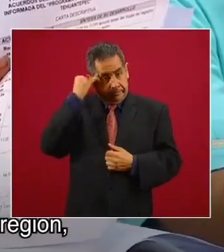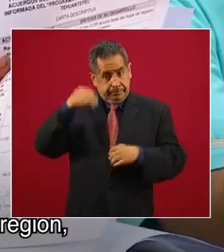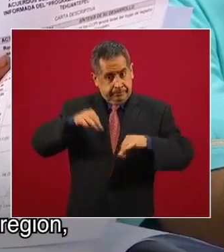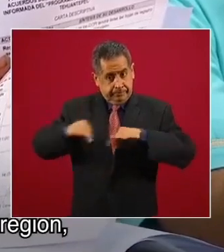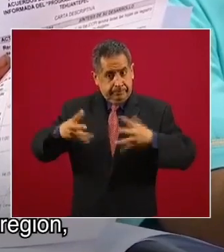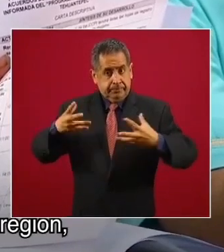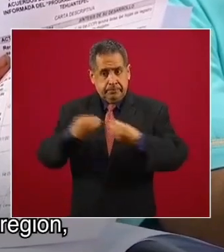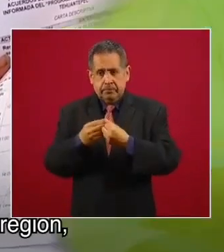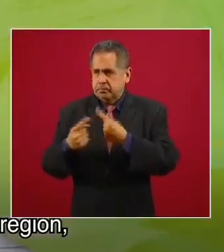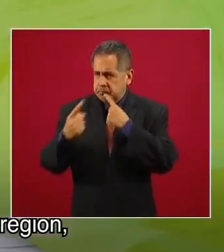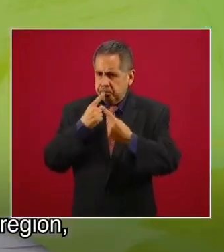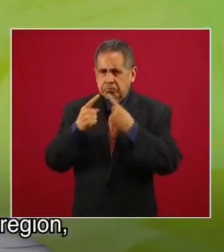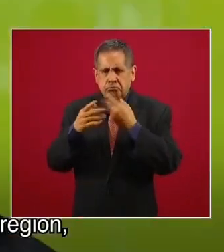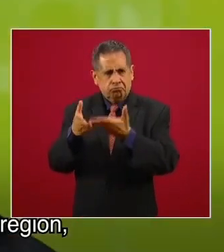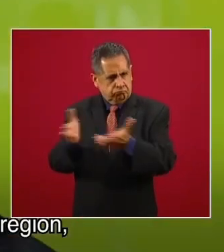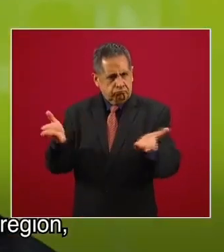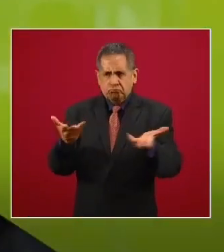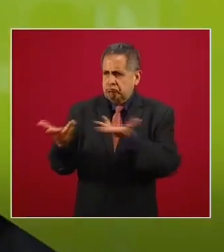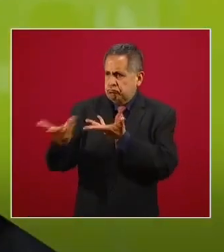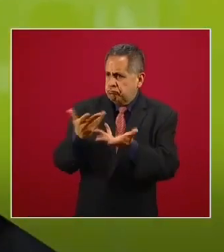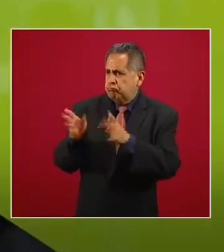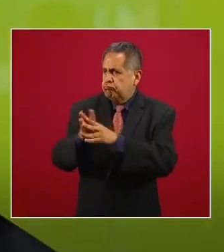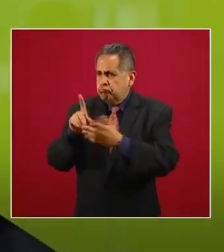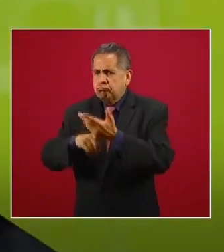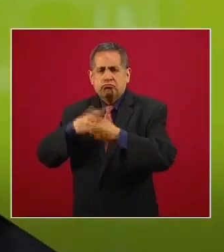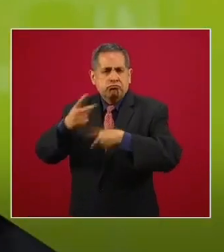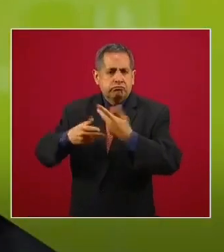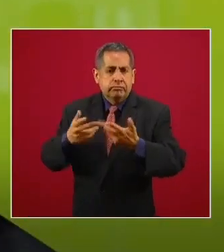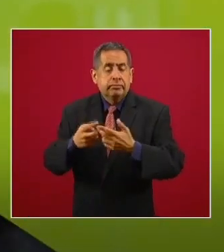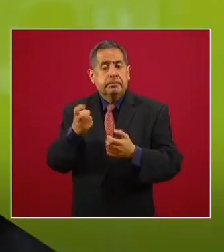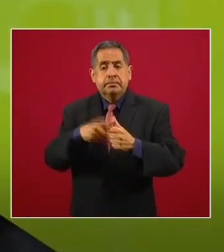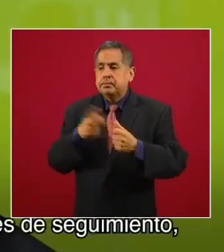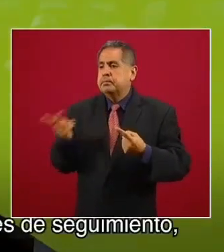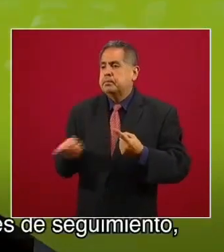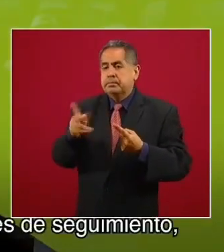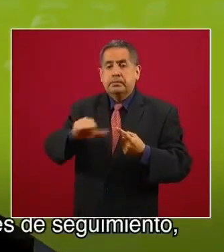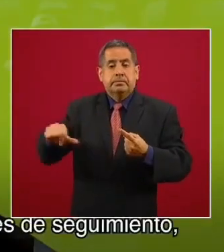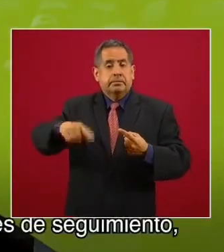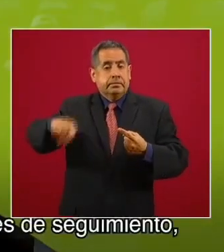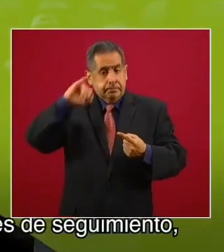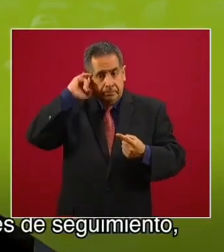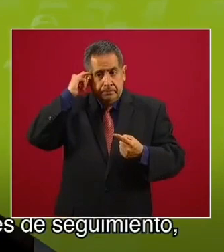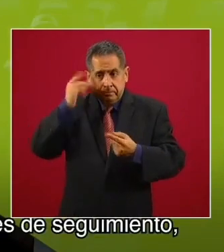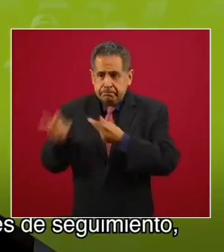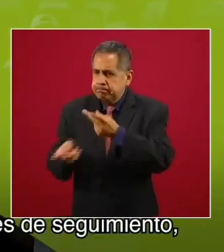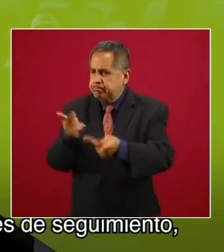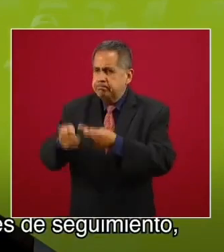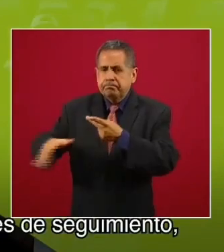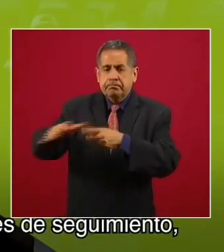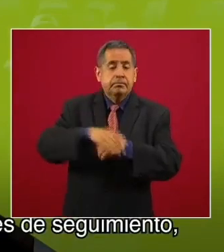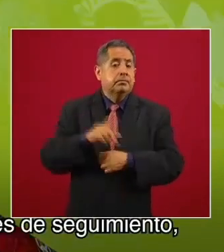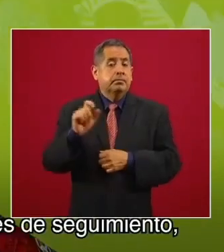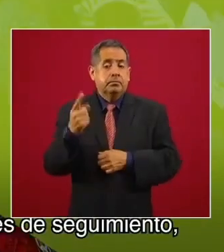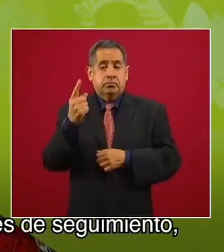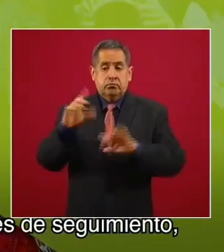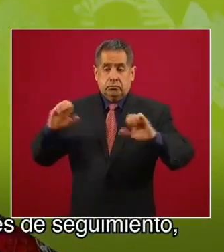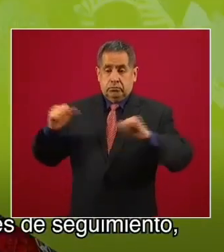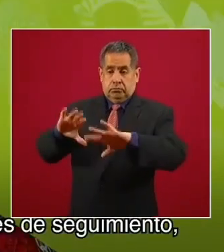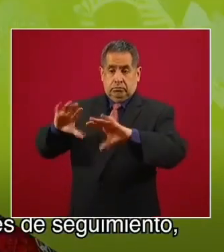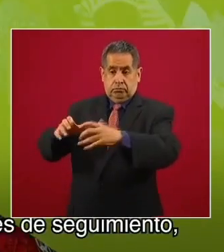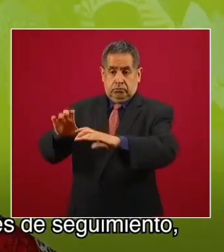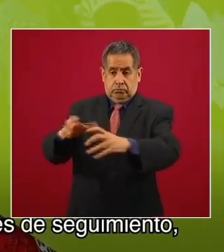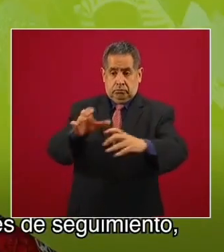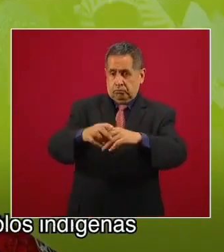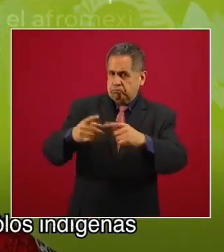en un diálogo abierto sobre el desarrollo de la región, se realizó la consulta indígena. Se llevaron a cabo 21 asambleas comunitarias y reuniones